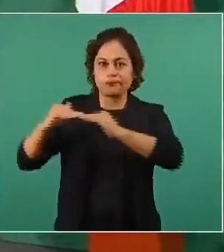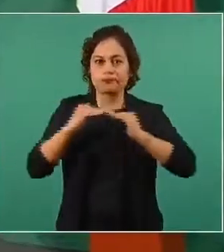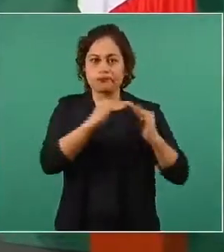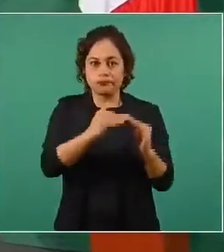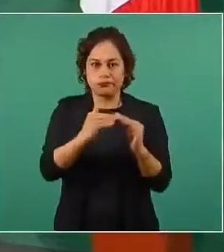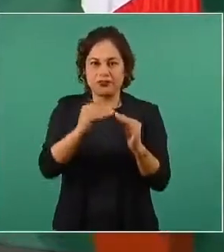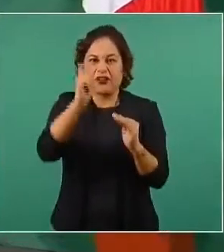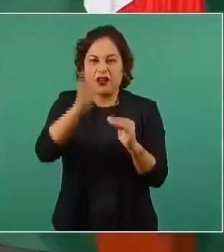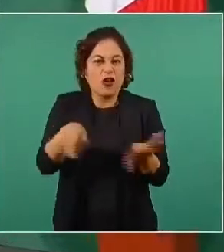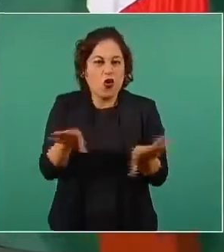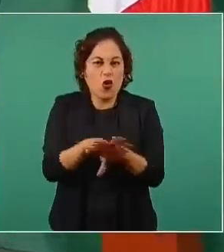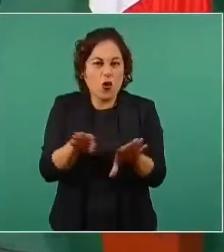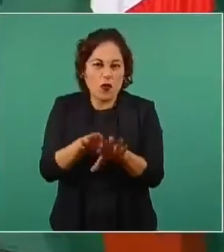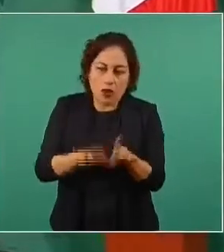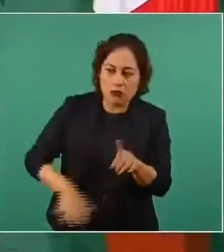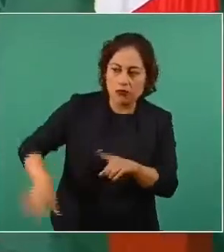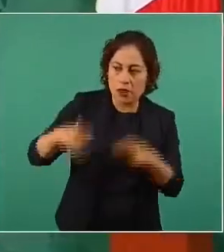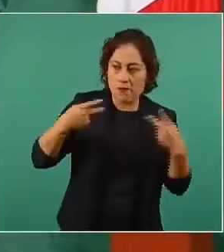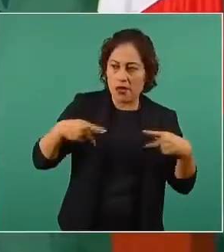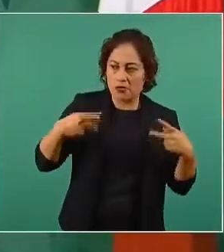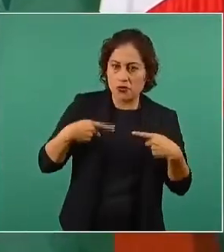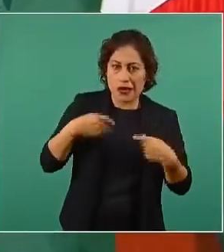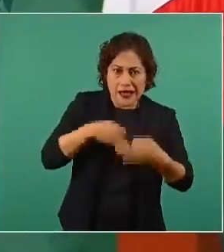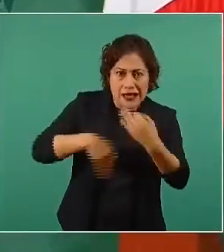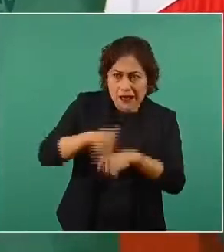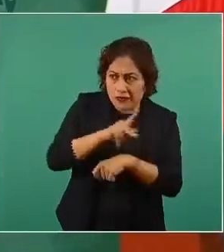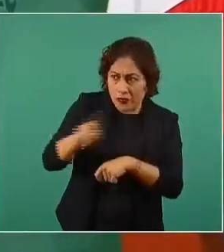les molesta.